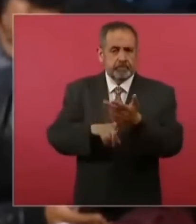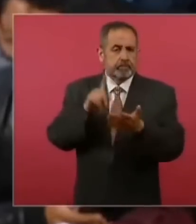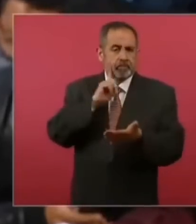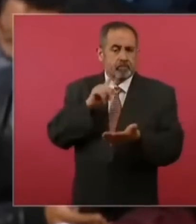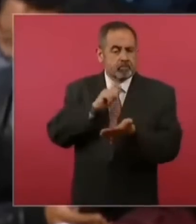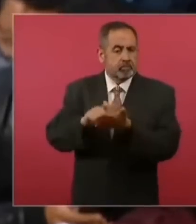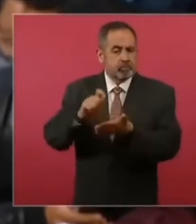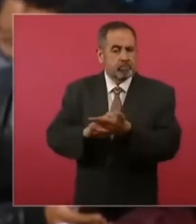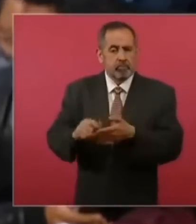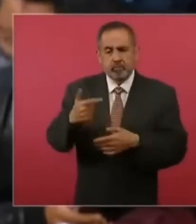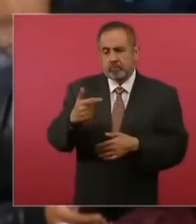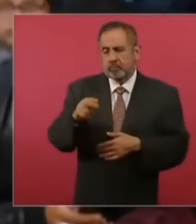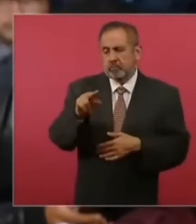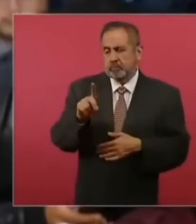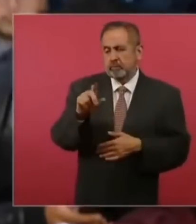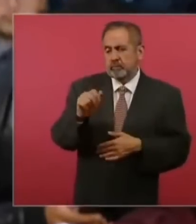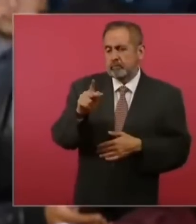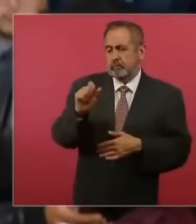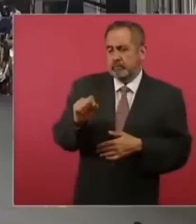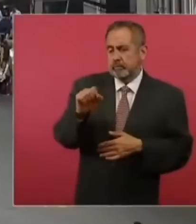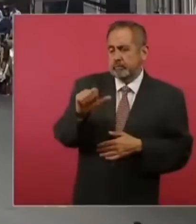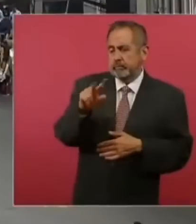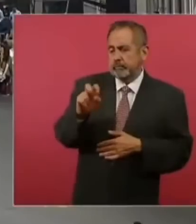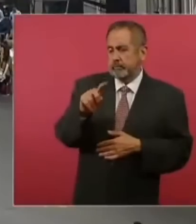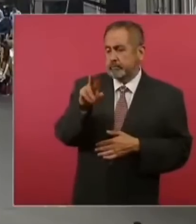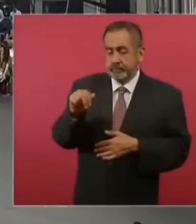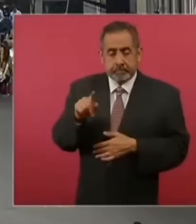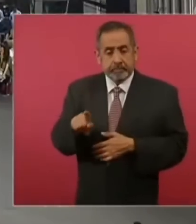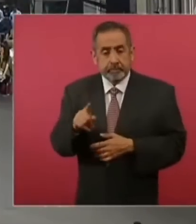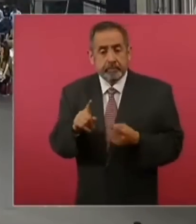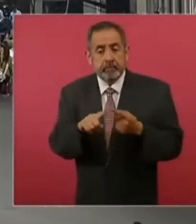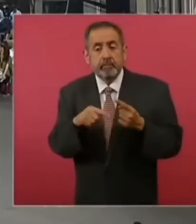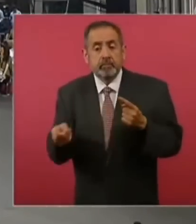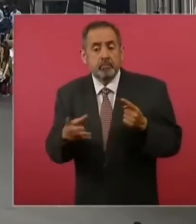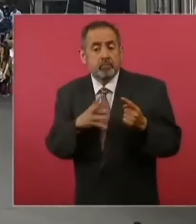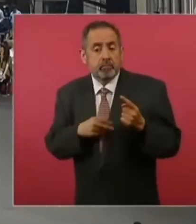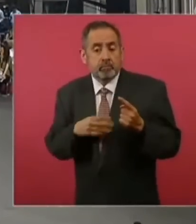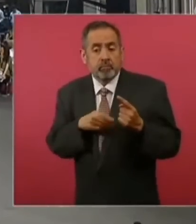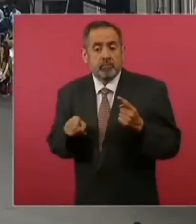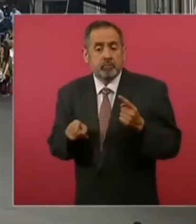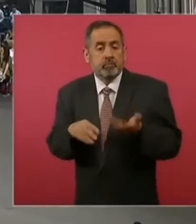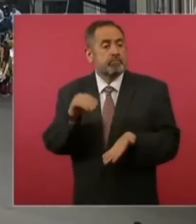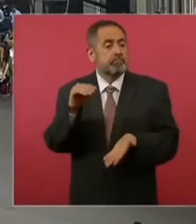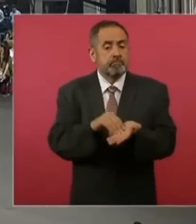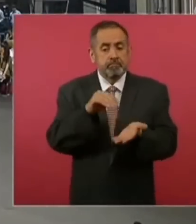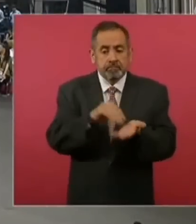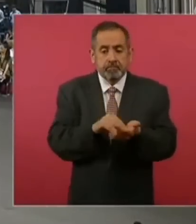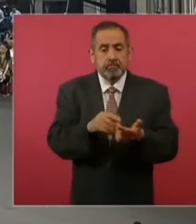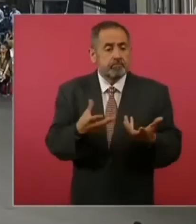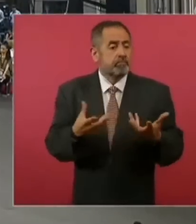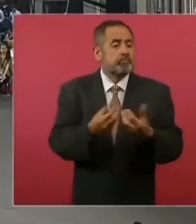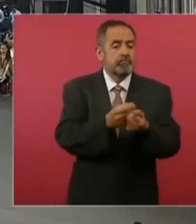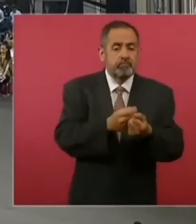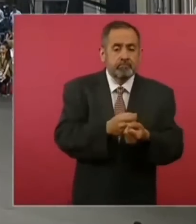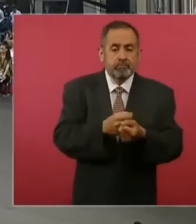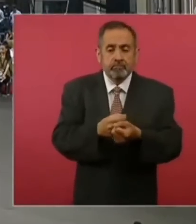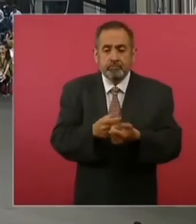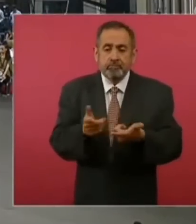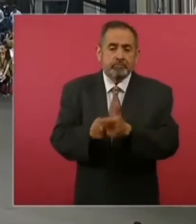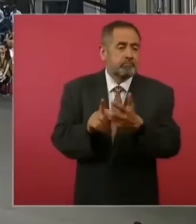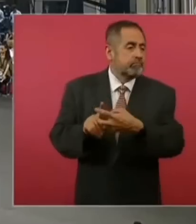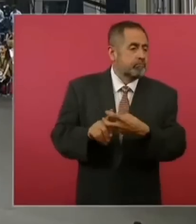guionista Guadalupe Saavedra, pero resulta que sus hijos siguen en esta red de trata